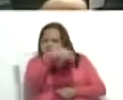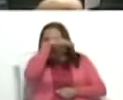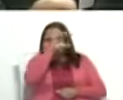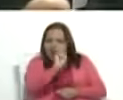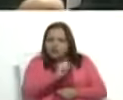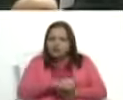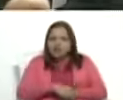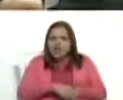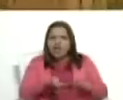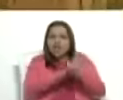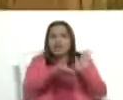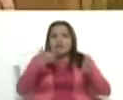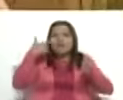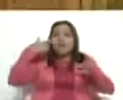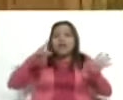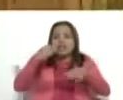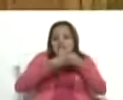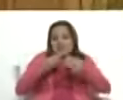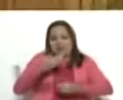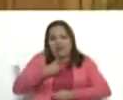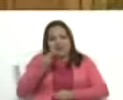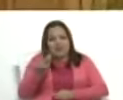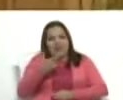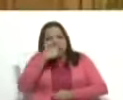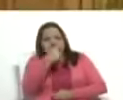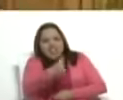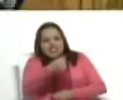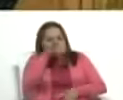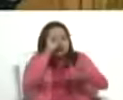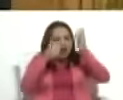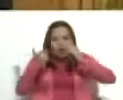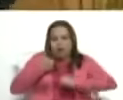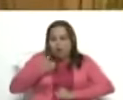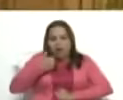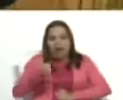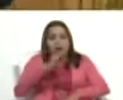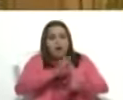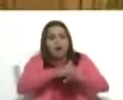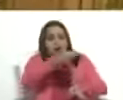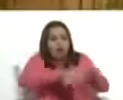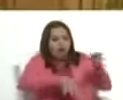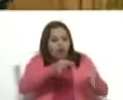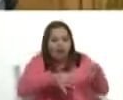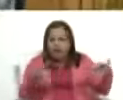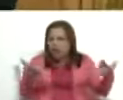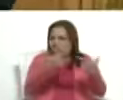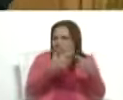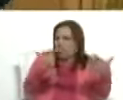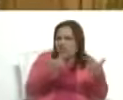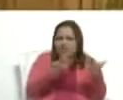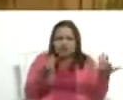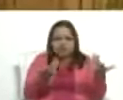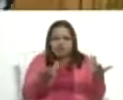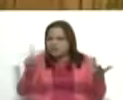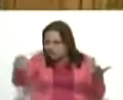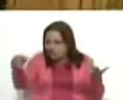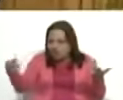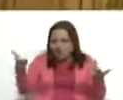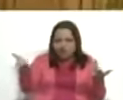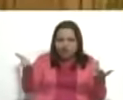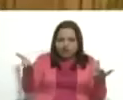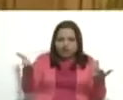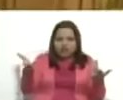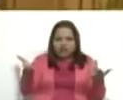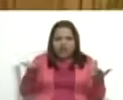ley parece hecha por mí porque está facilita, pues, para que lo entienda cualquiera. Porque los abogados a veces, por eso me le, ¿verdad, Julio? Le